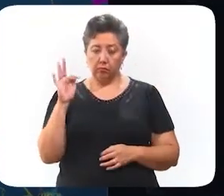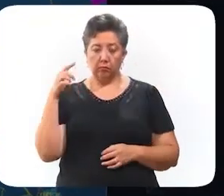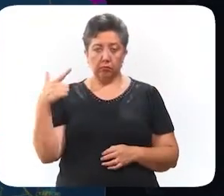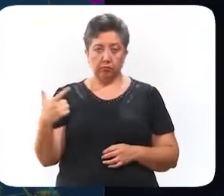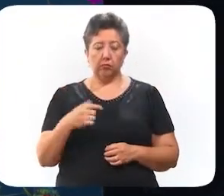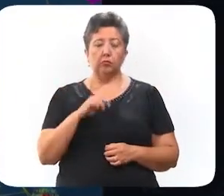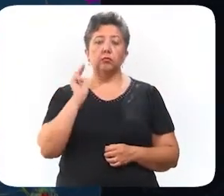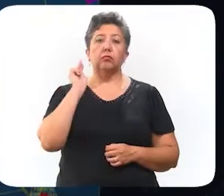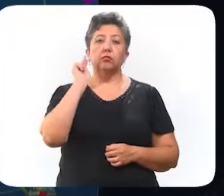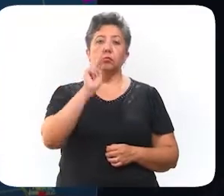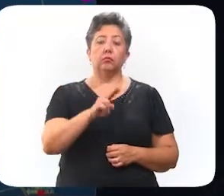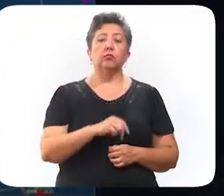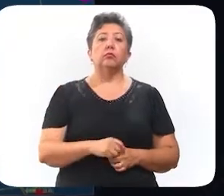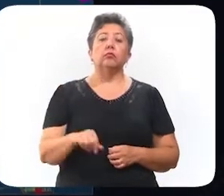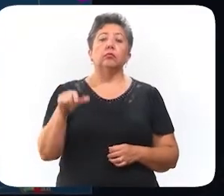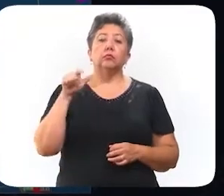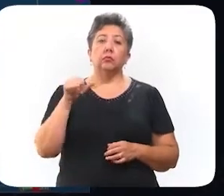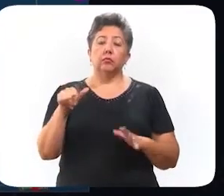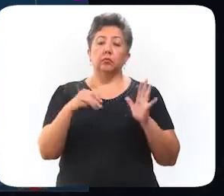17.647 en la zona norte,